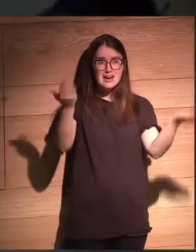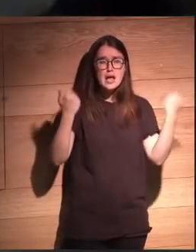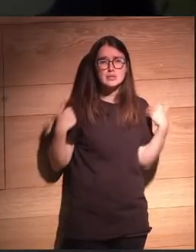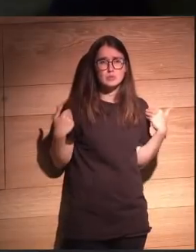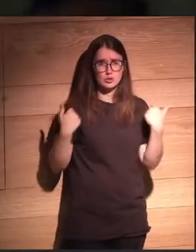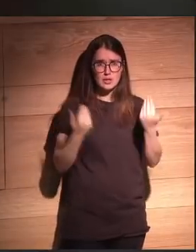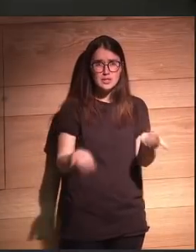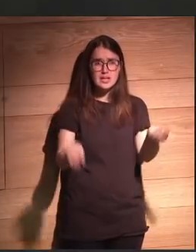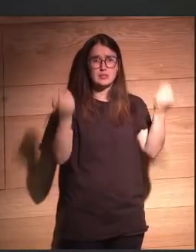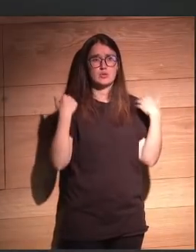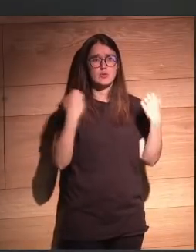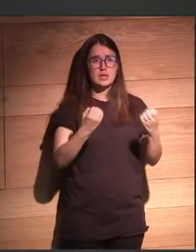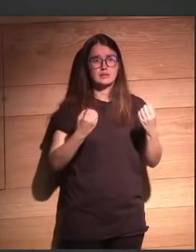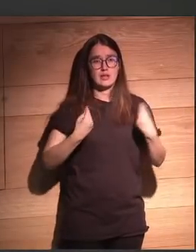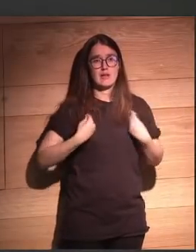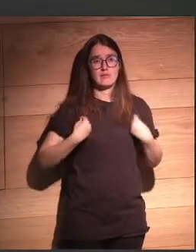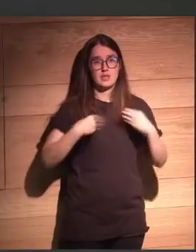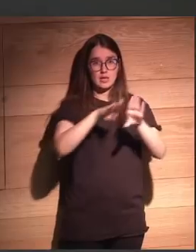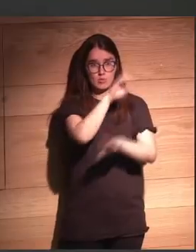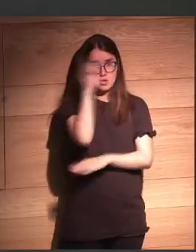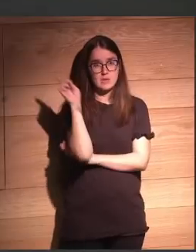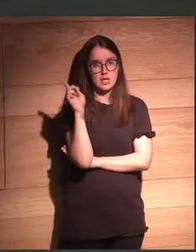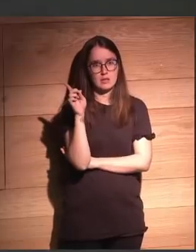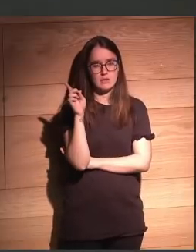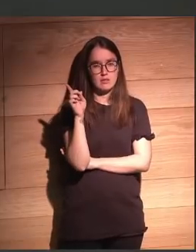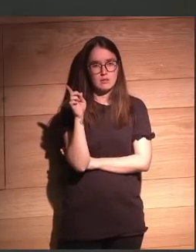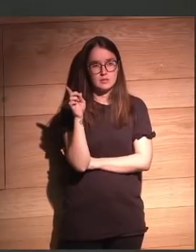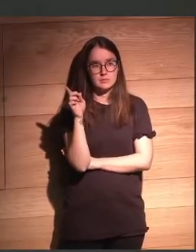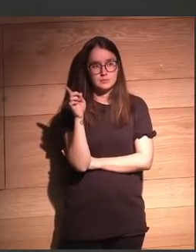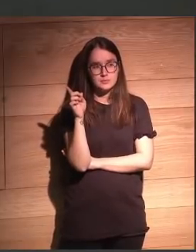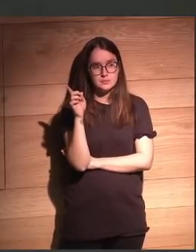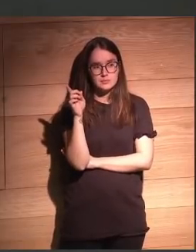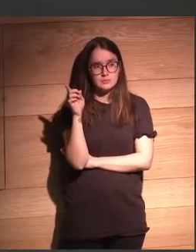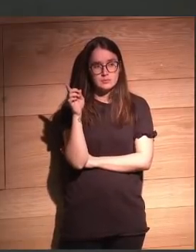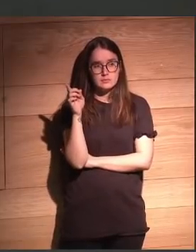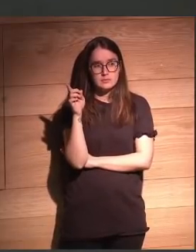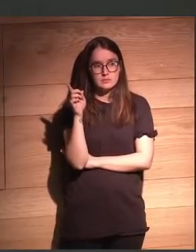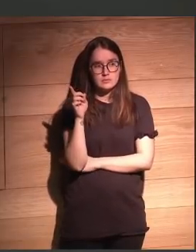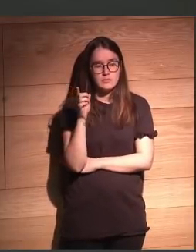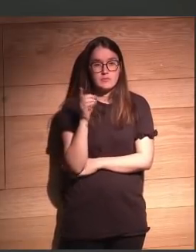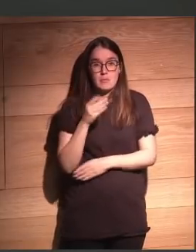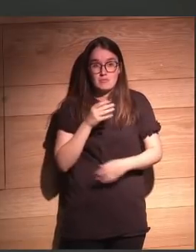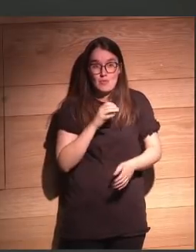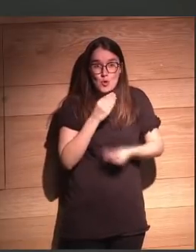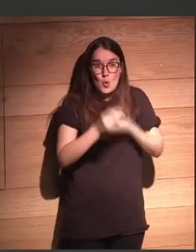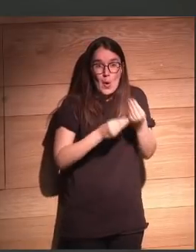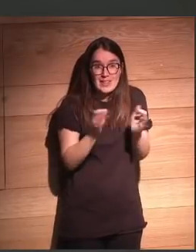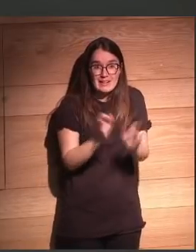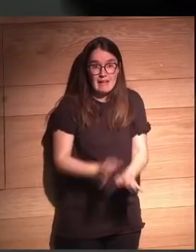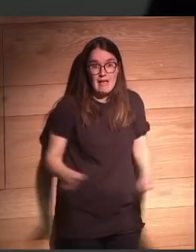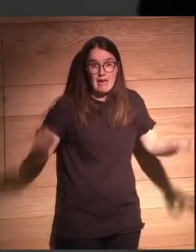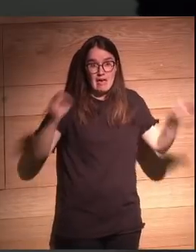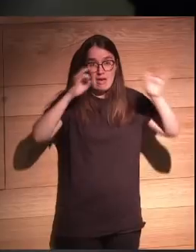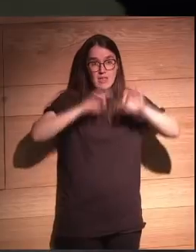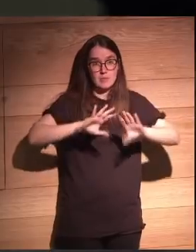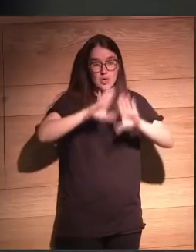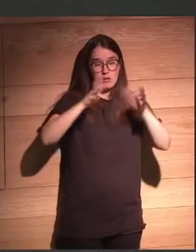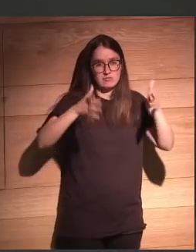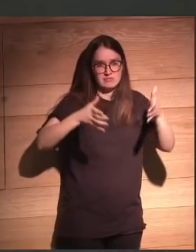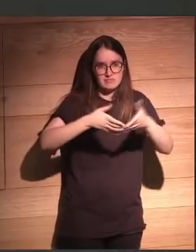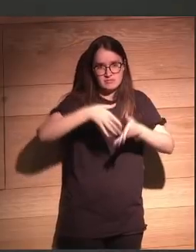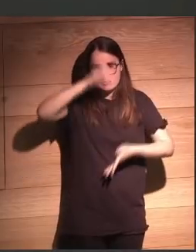responsables en gran medida de la vivienda en esta comunidad, que no solo hacen cero, sino que son una pandilla de